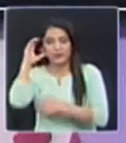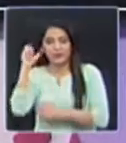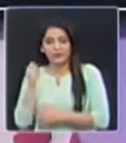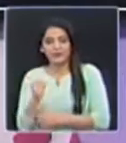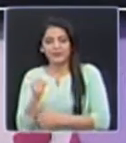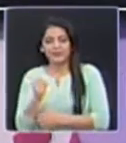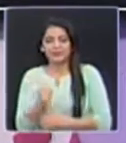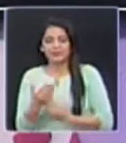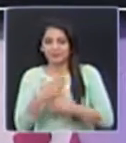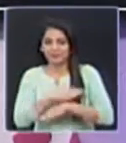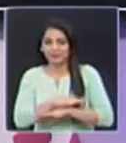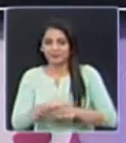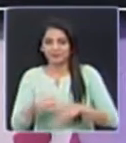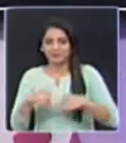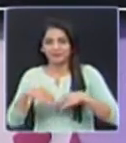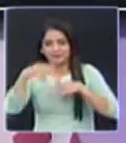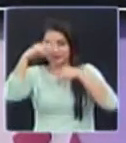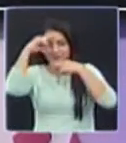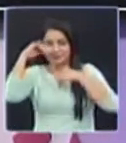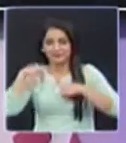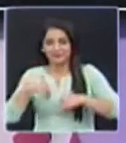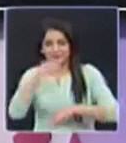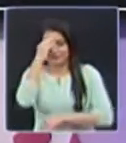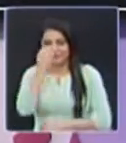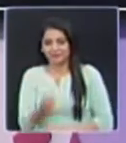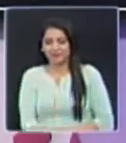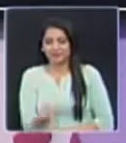y continúen con las noticias aquí en Telegram. Buenos días.